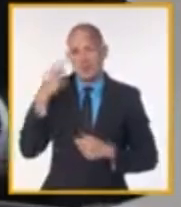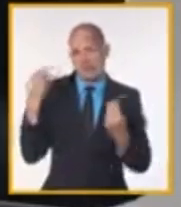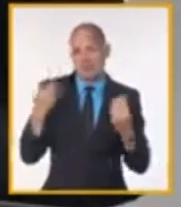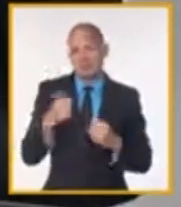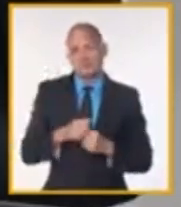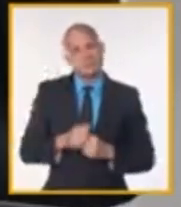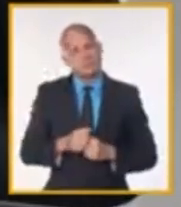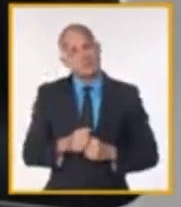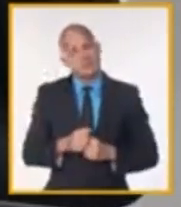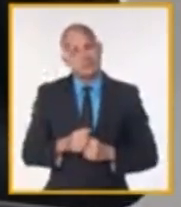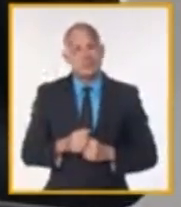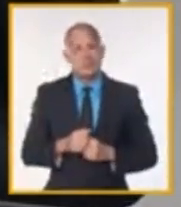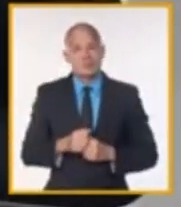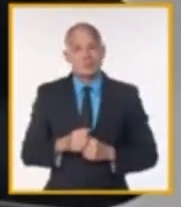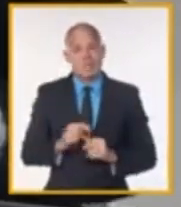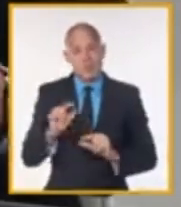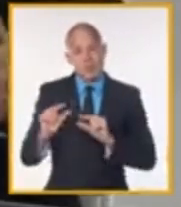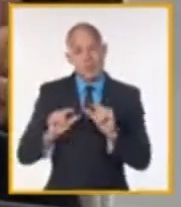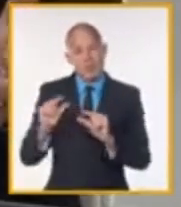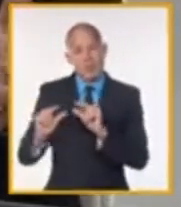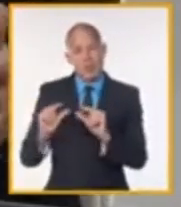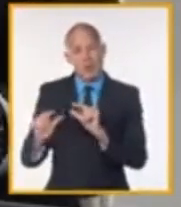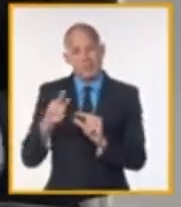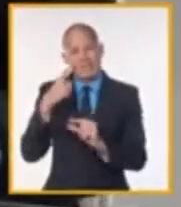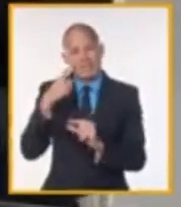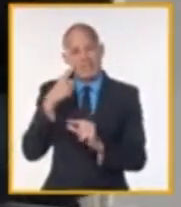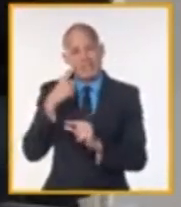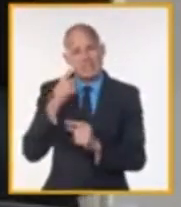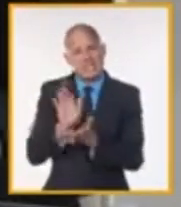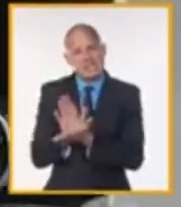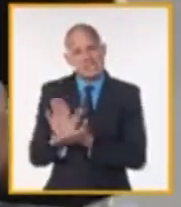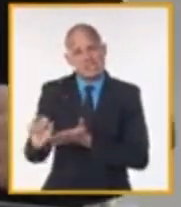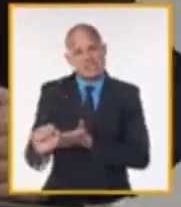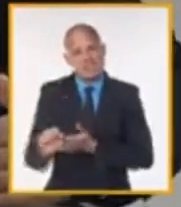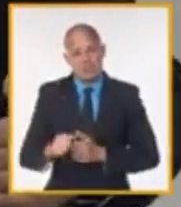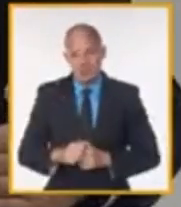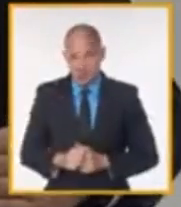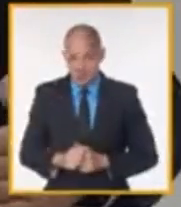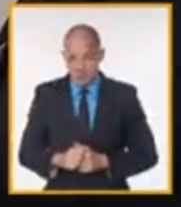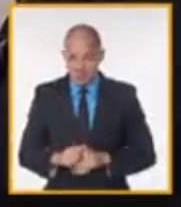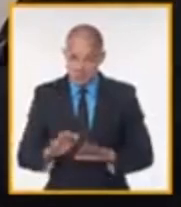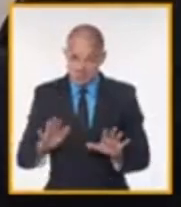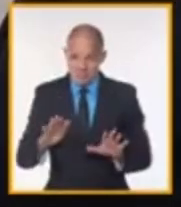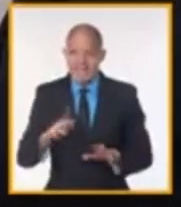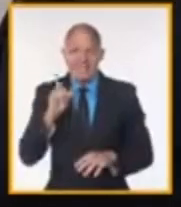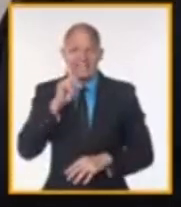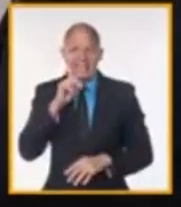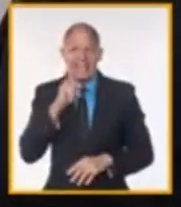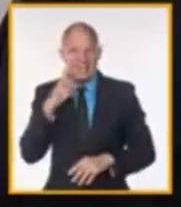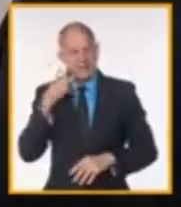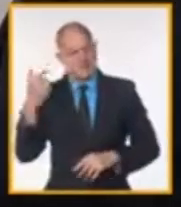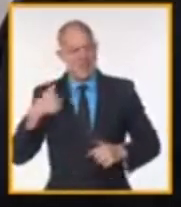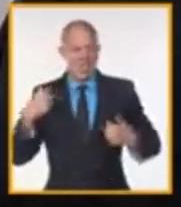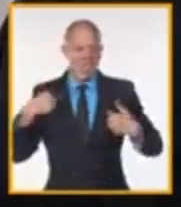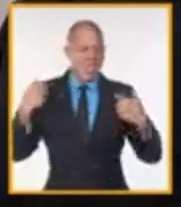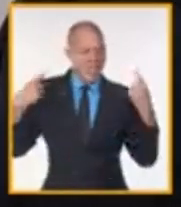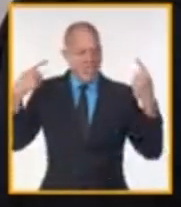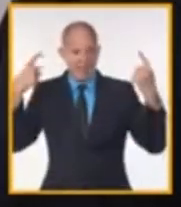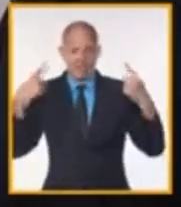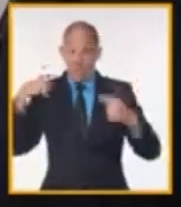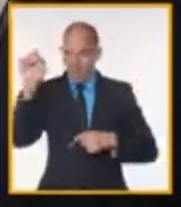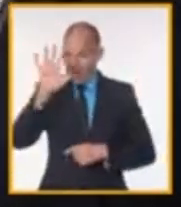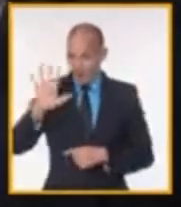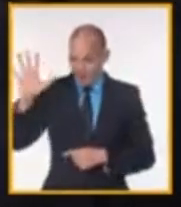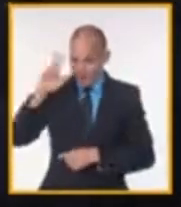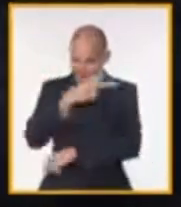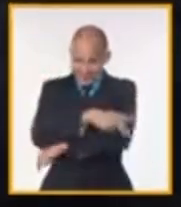el espacio lo presentó como la Gran Victoria Y entonces es que los medios europeos Que bueno que